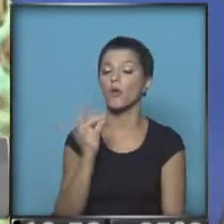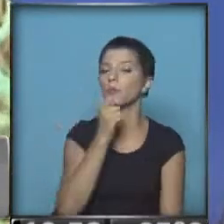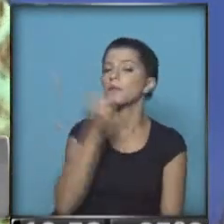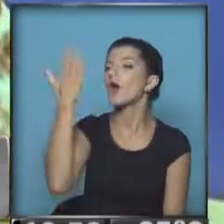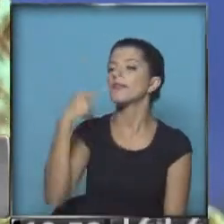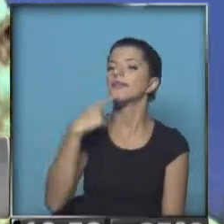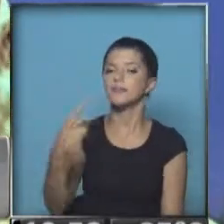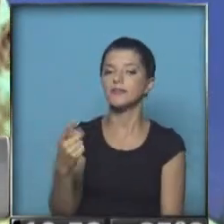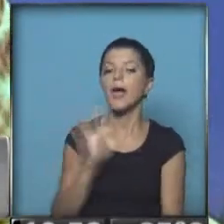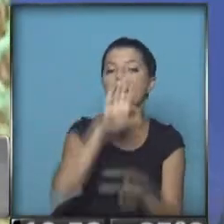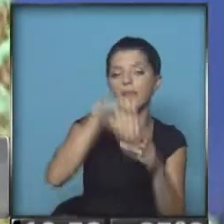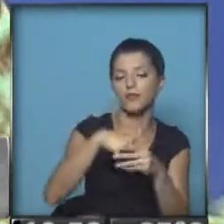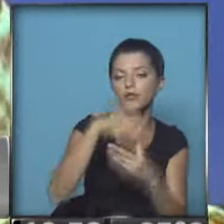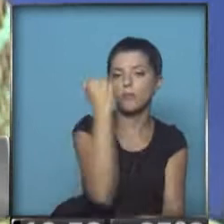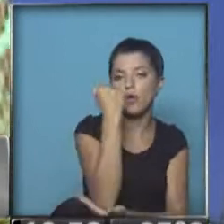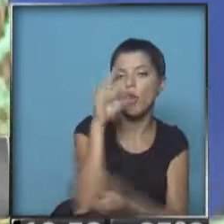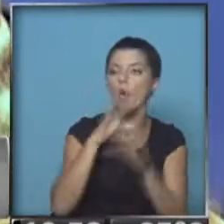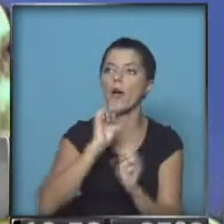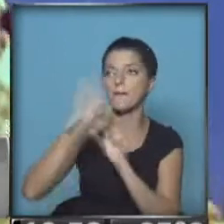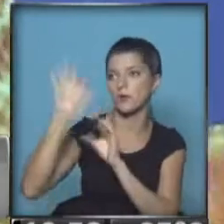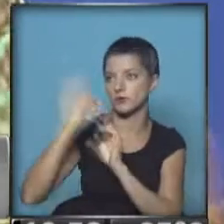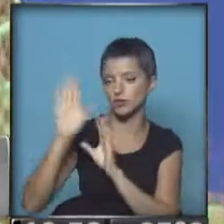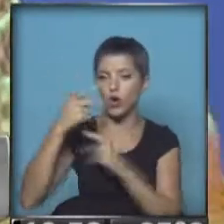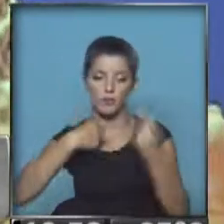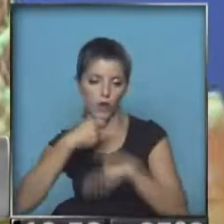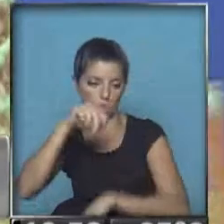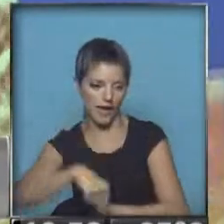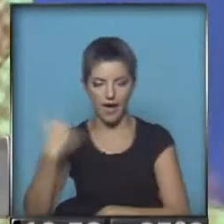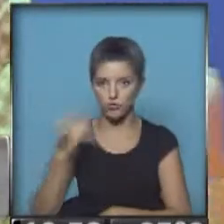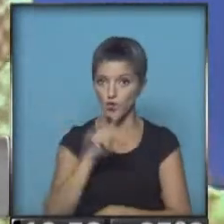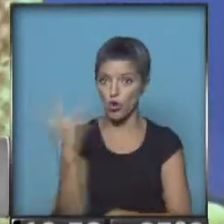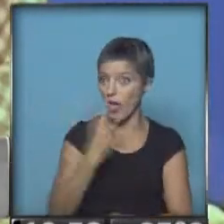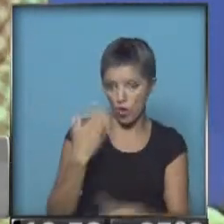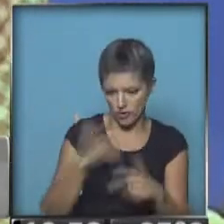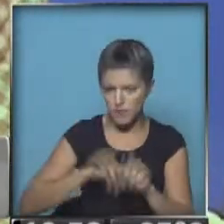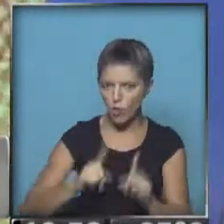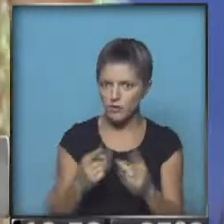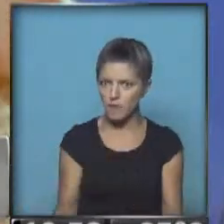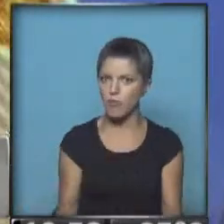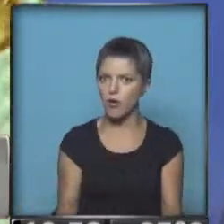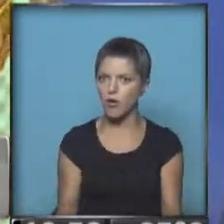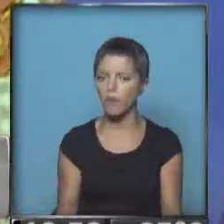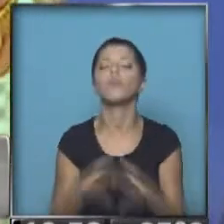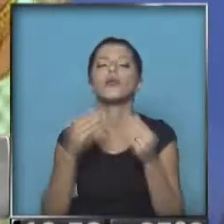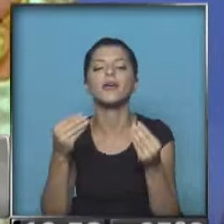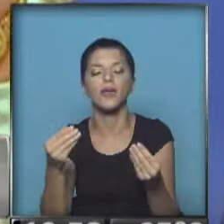de mercado interno o exportaciones, importación, no, las dos cosas. ¿Y por qué?